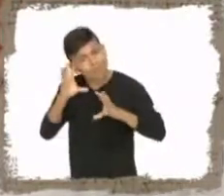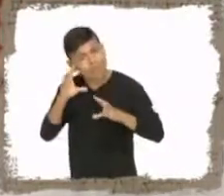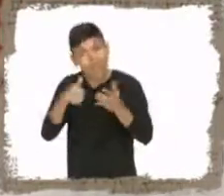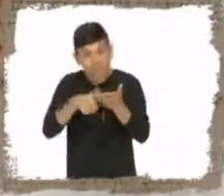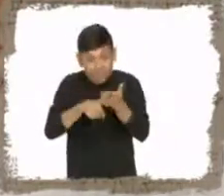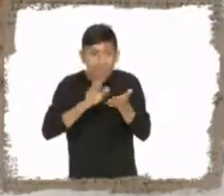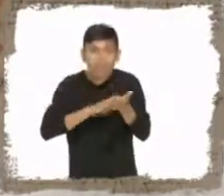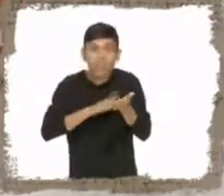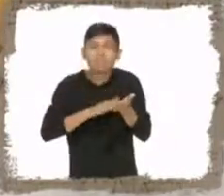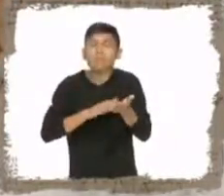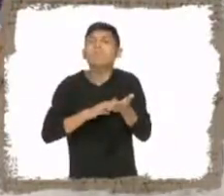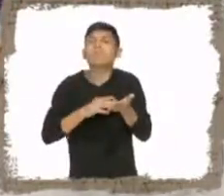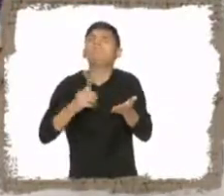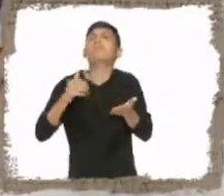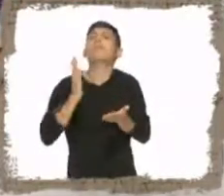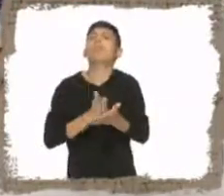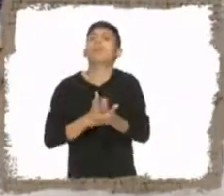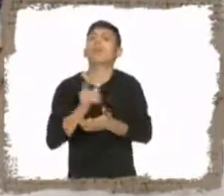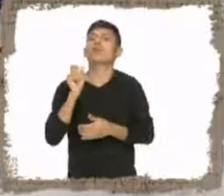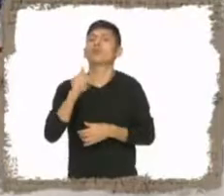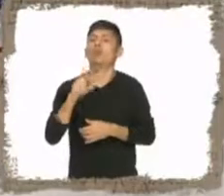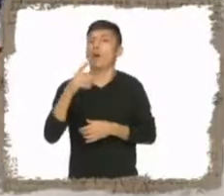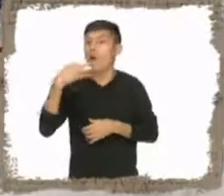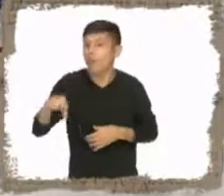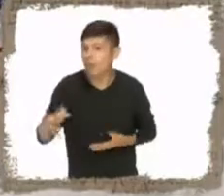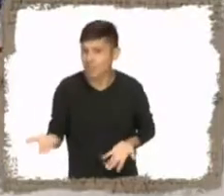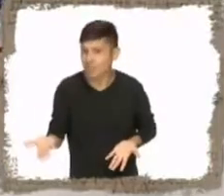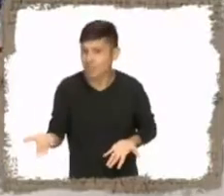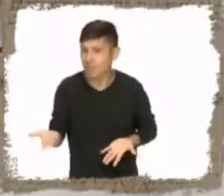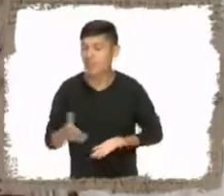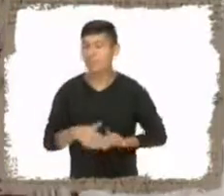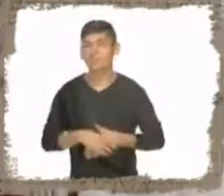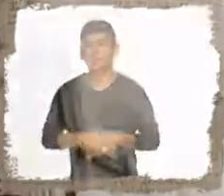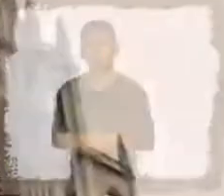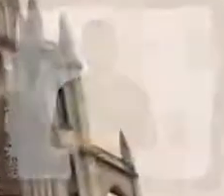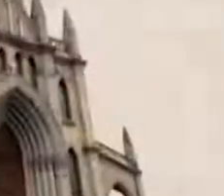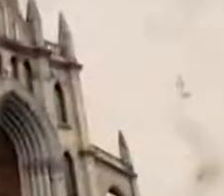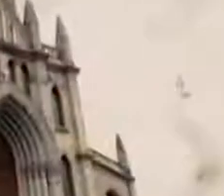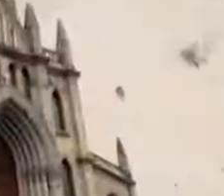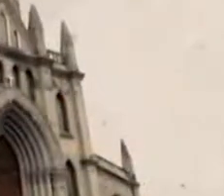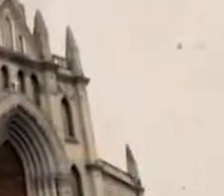recordá, tener tu DNI es tu derecho y tu obligación.